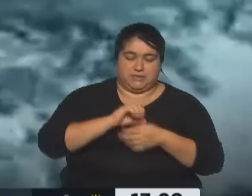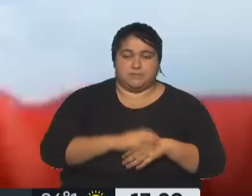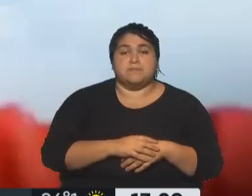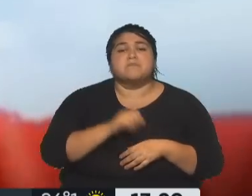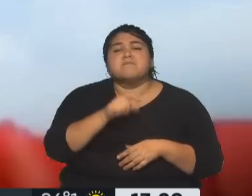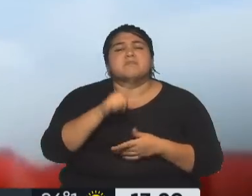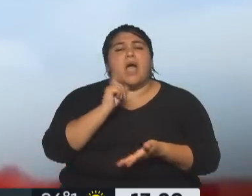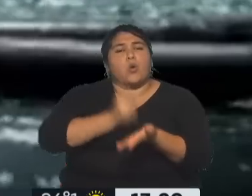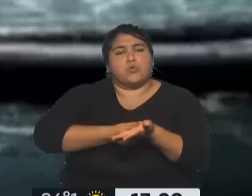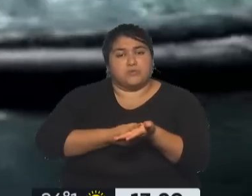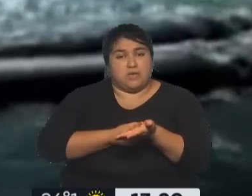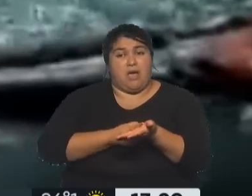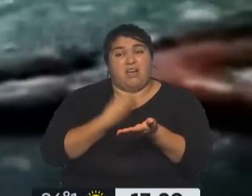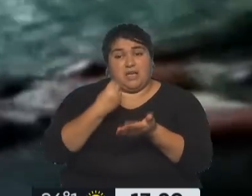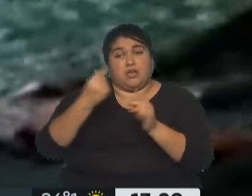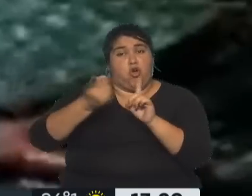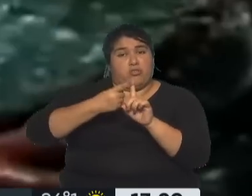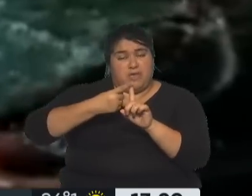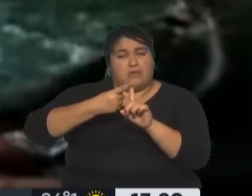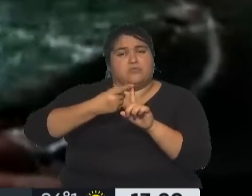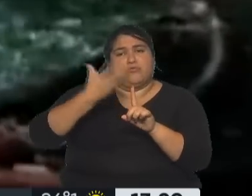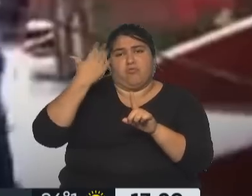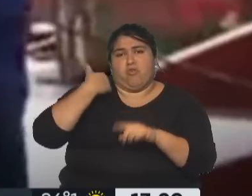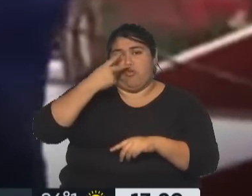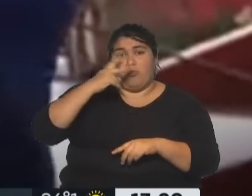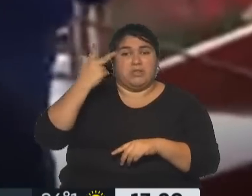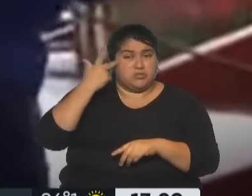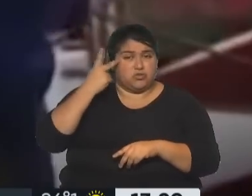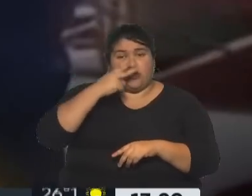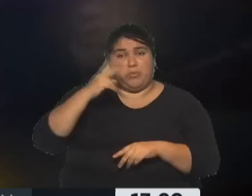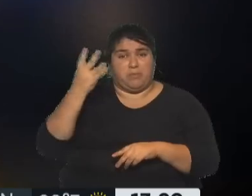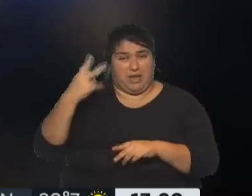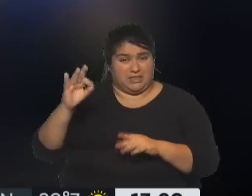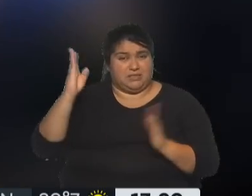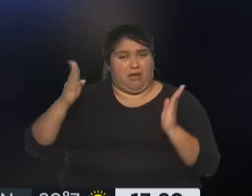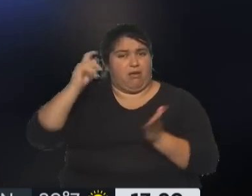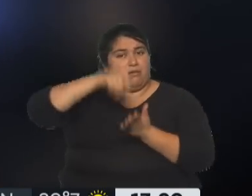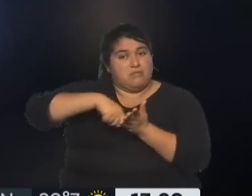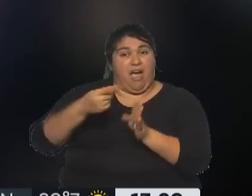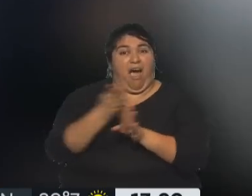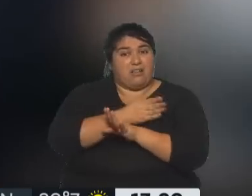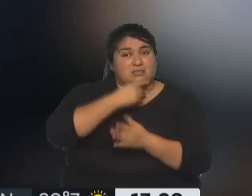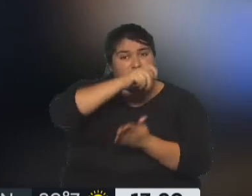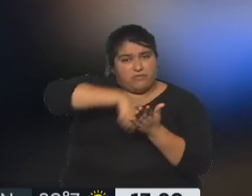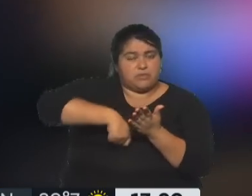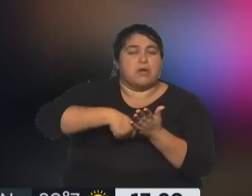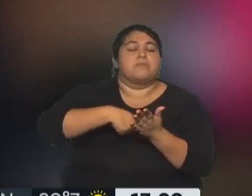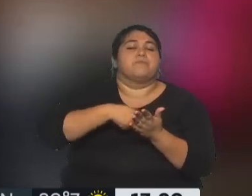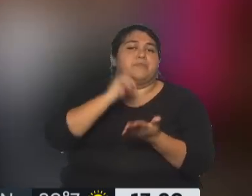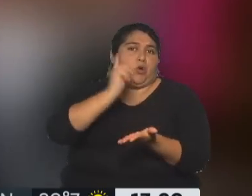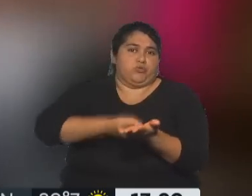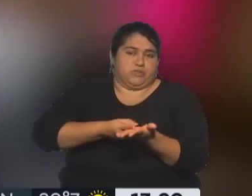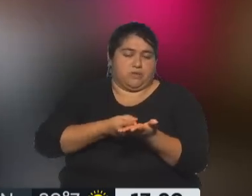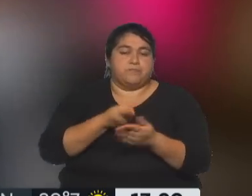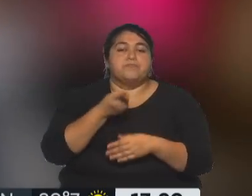sido realizada mediante contratos celebrados entre 2018 y 2020, antes de que asumiera el cargo. Pero la acusación sostiene